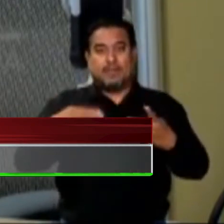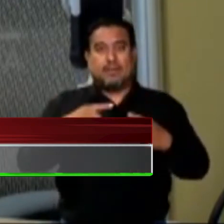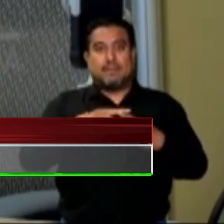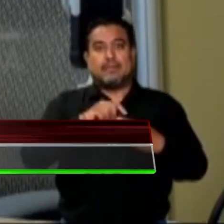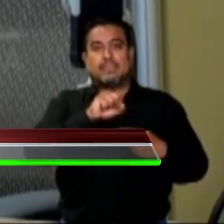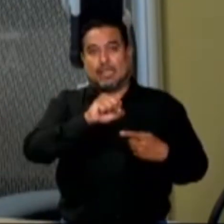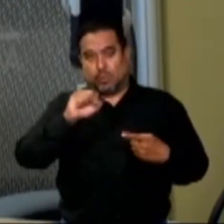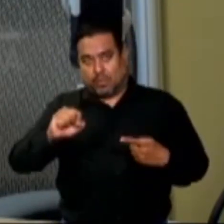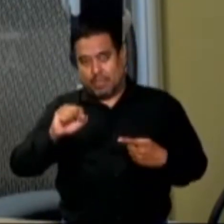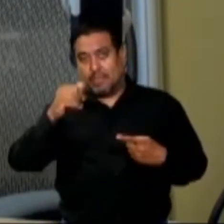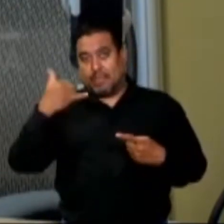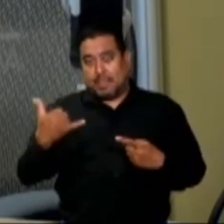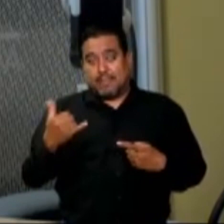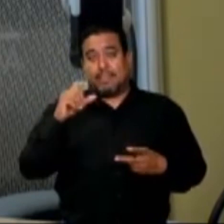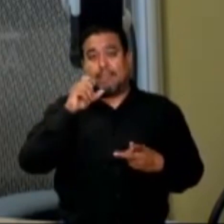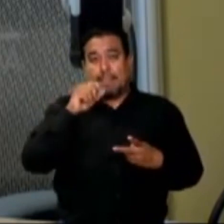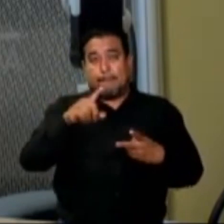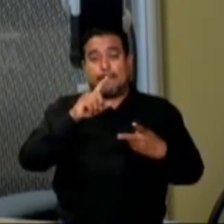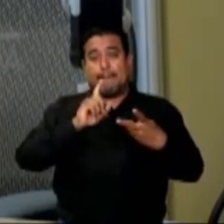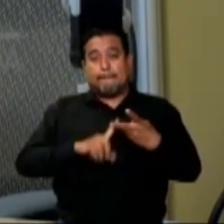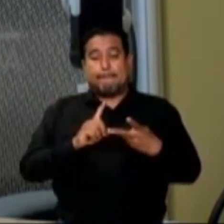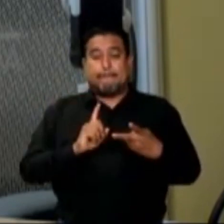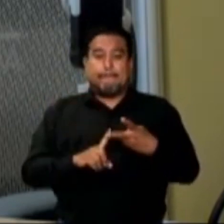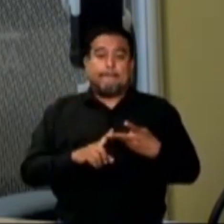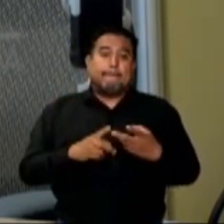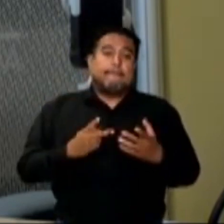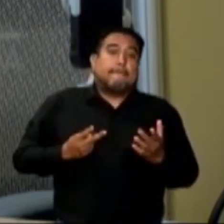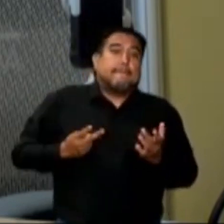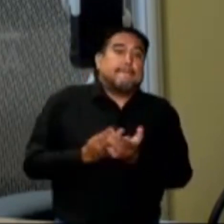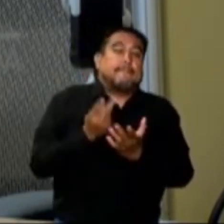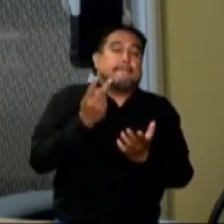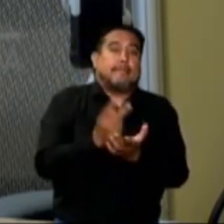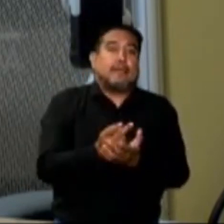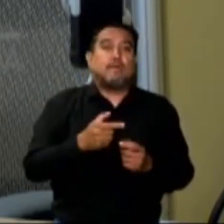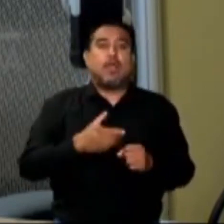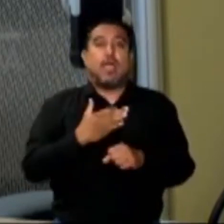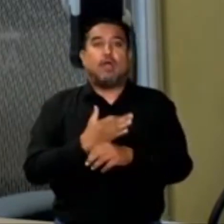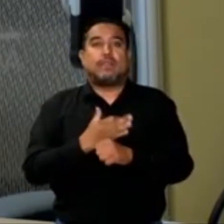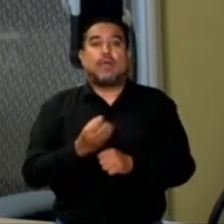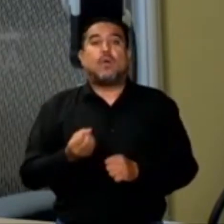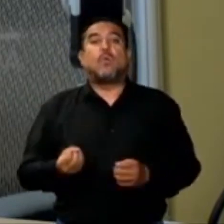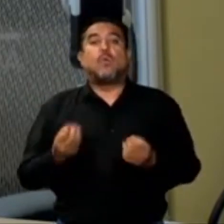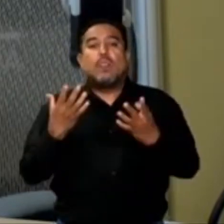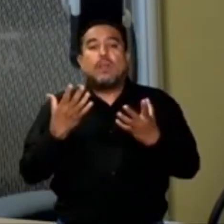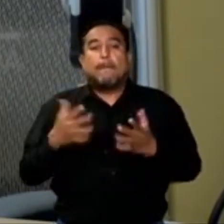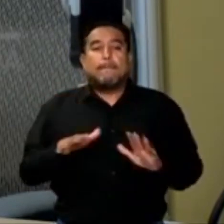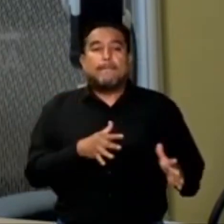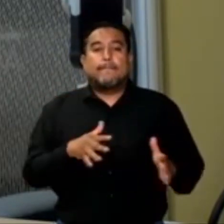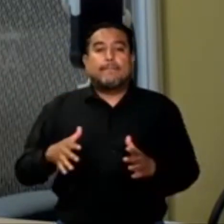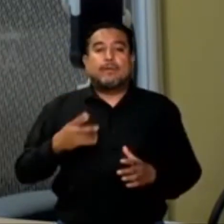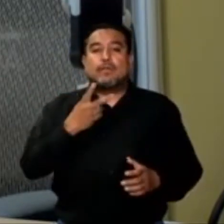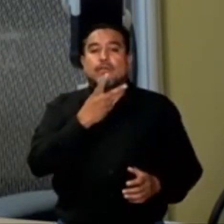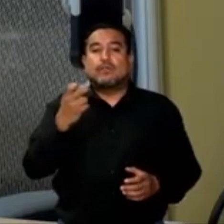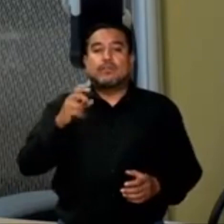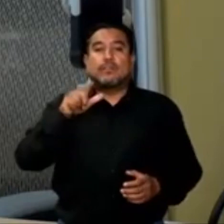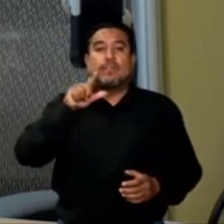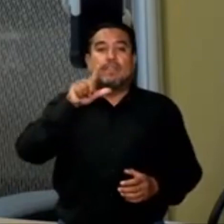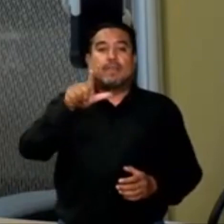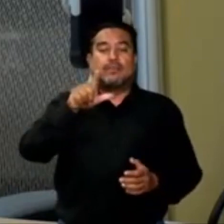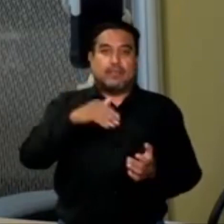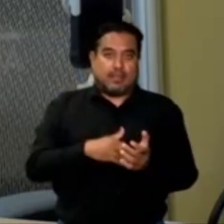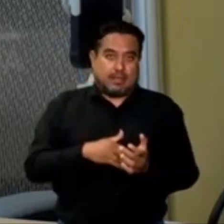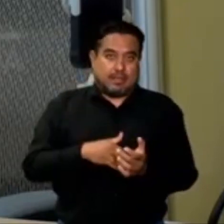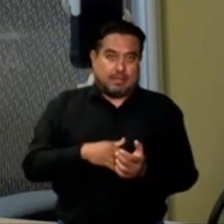pública. En este sentido, dado que la remuneración bruta actual de Carlos Samarripa alcanza los